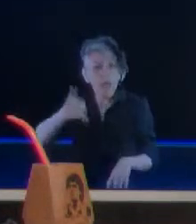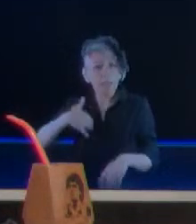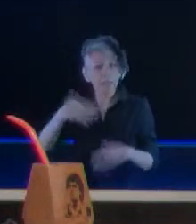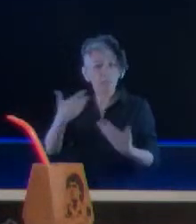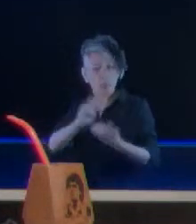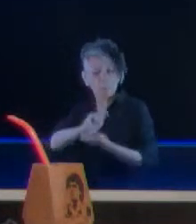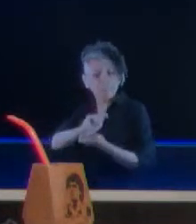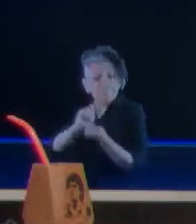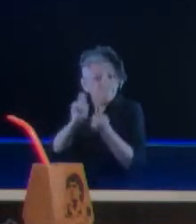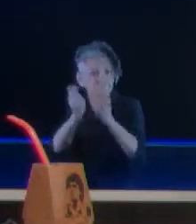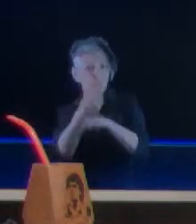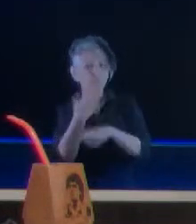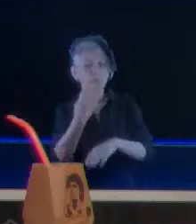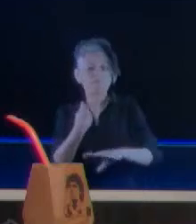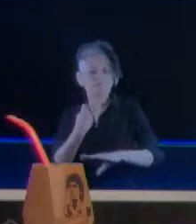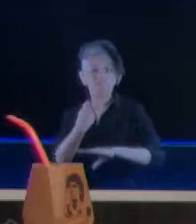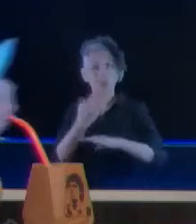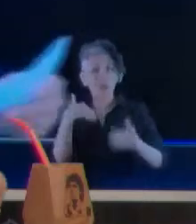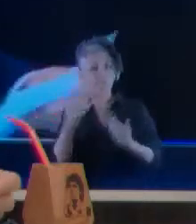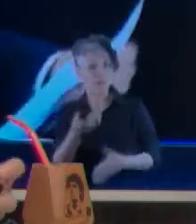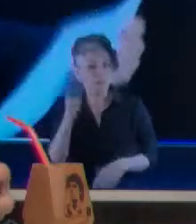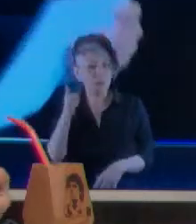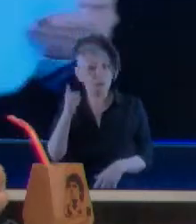gracias por charlar con nosotros. Buen día.